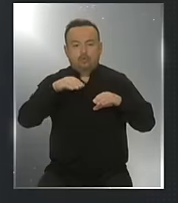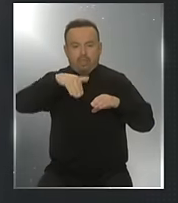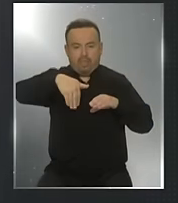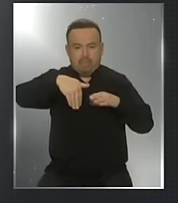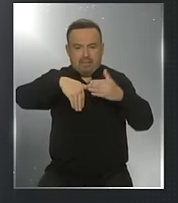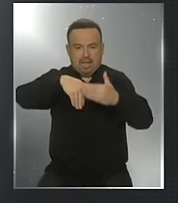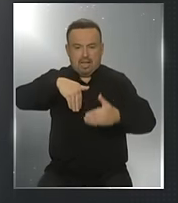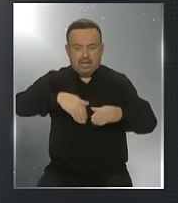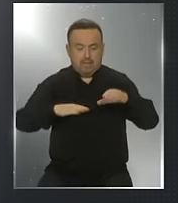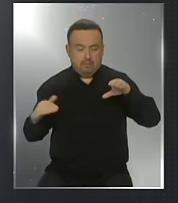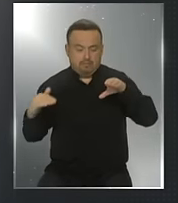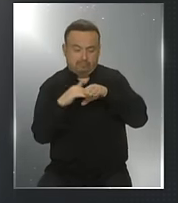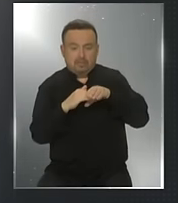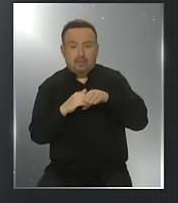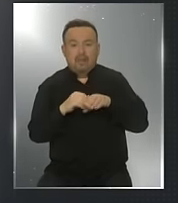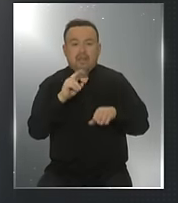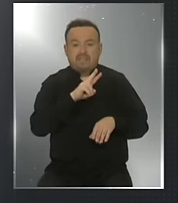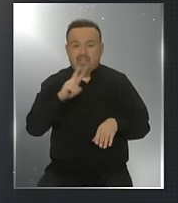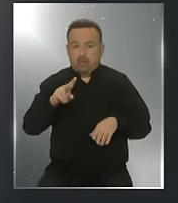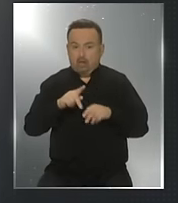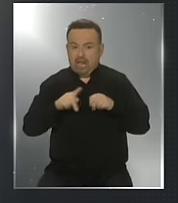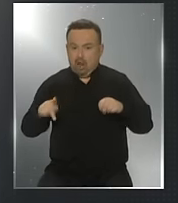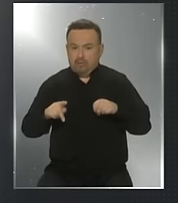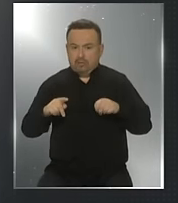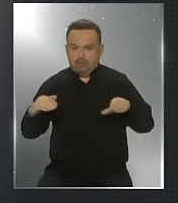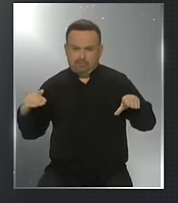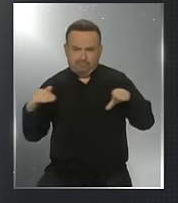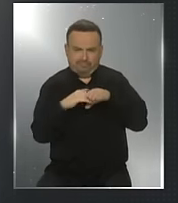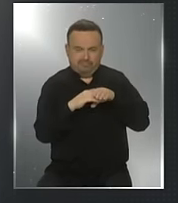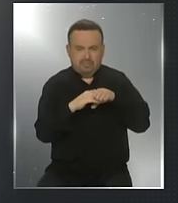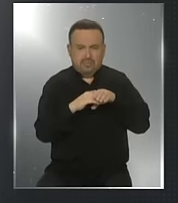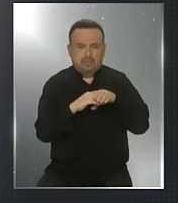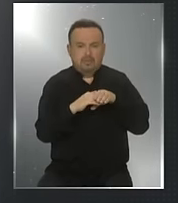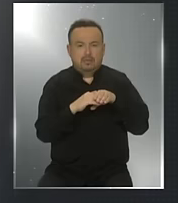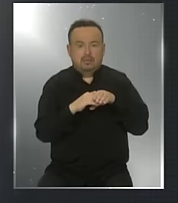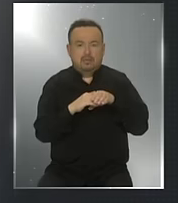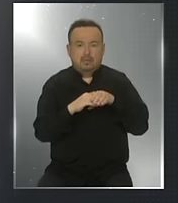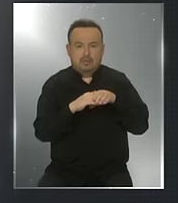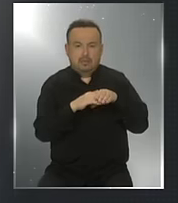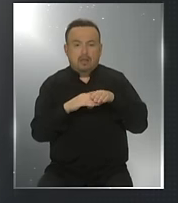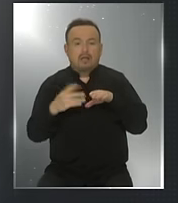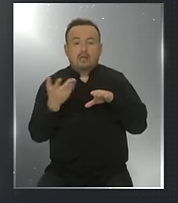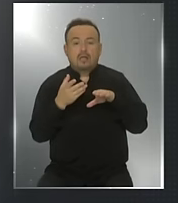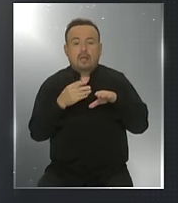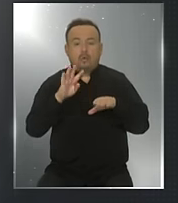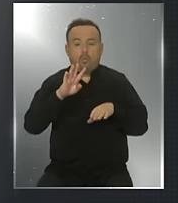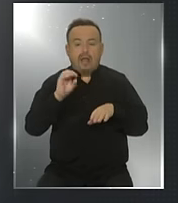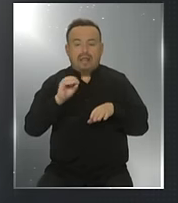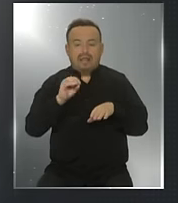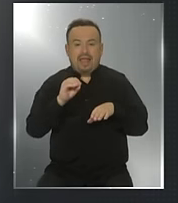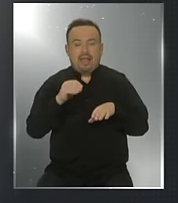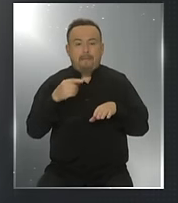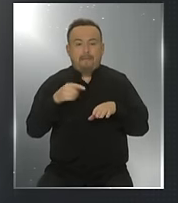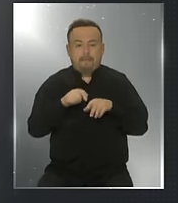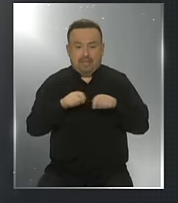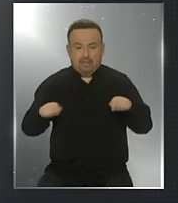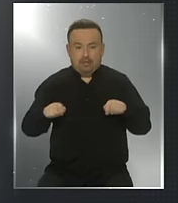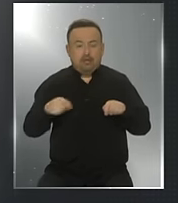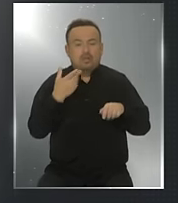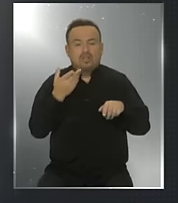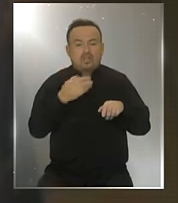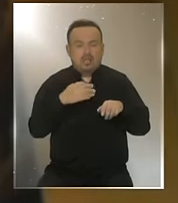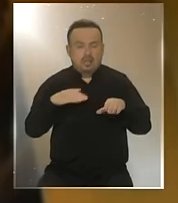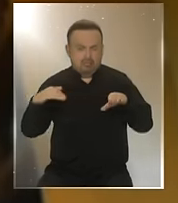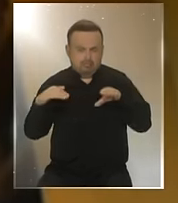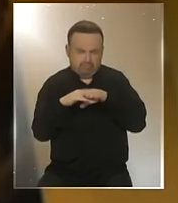y se desplazó en lugares máximos una cantidad del orden de 40 metros. Eso hace que sea uno